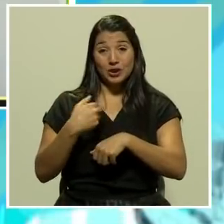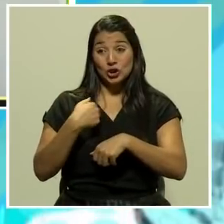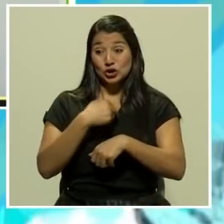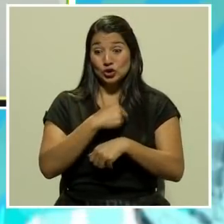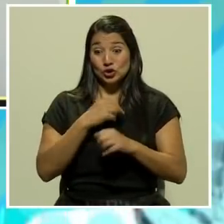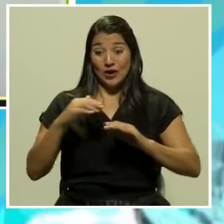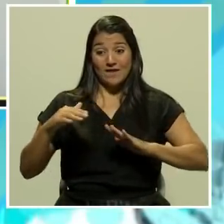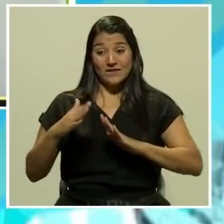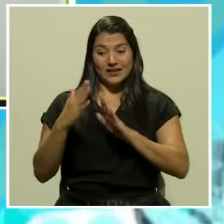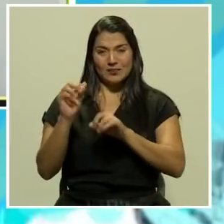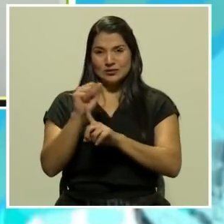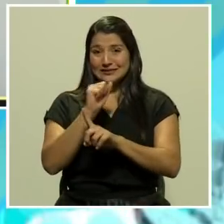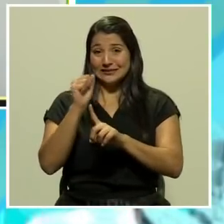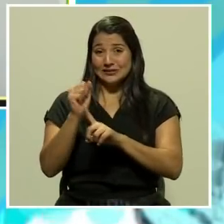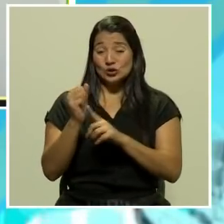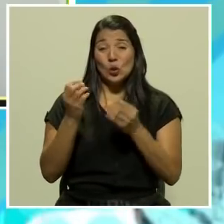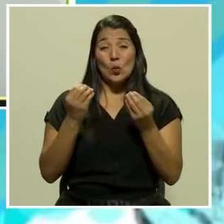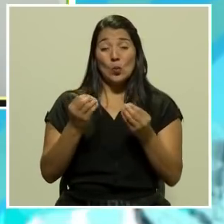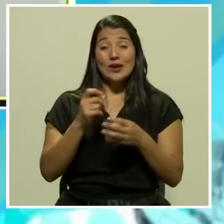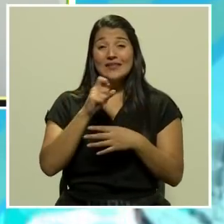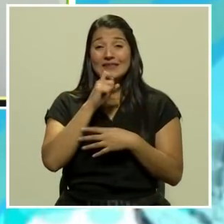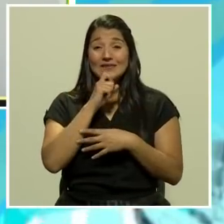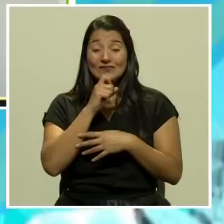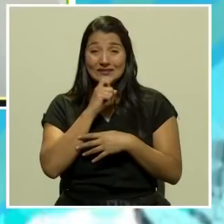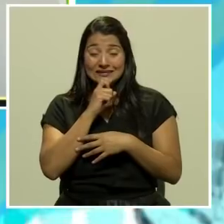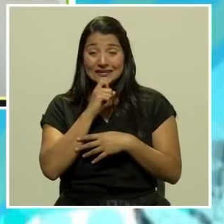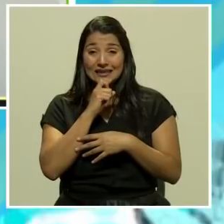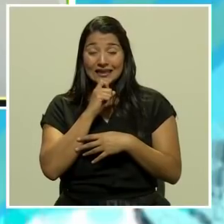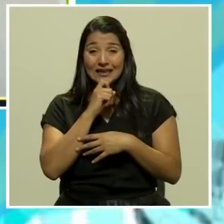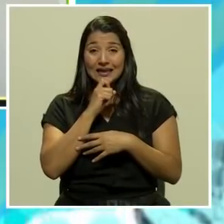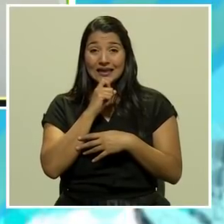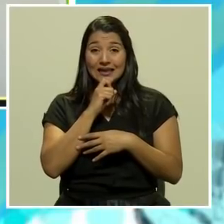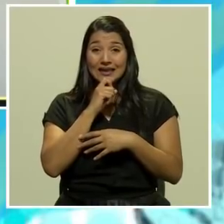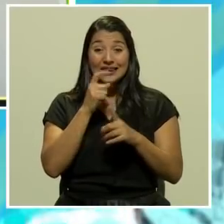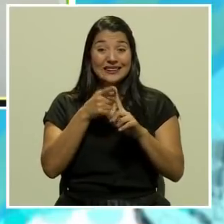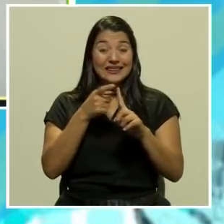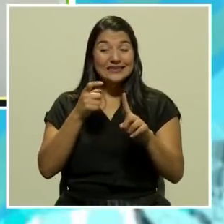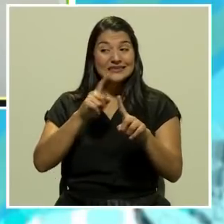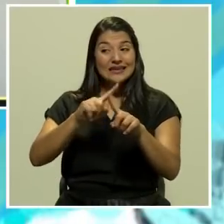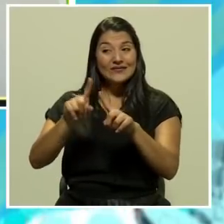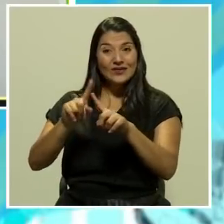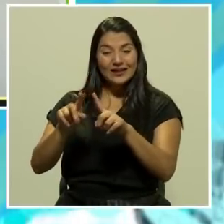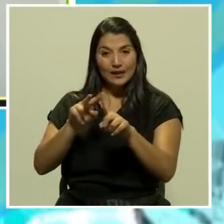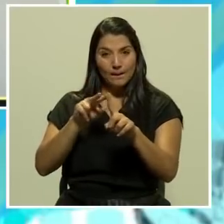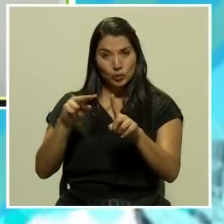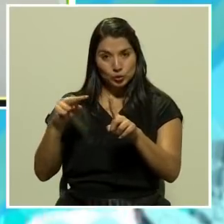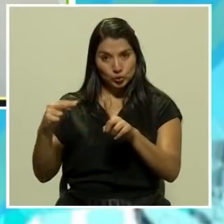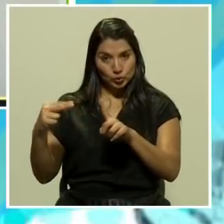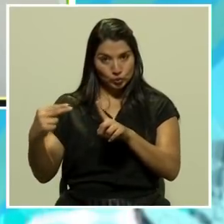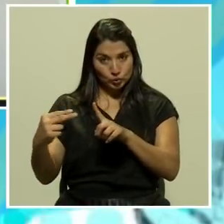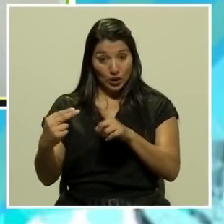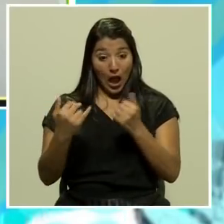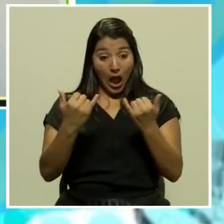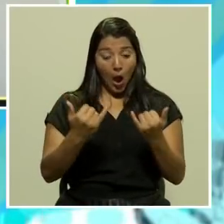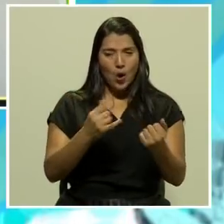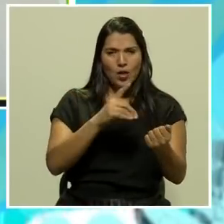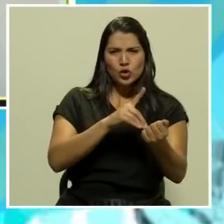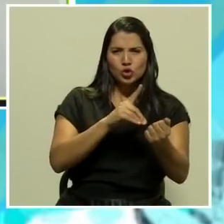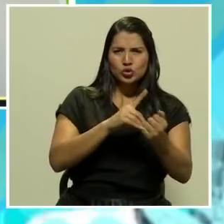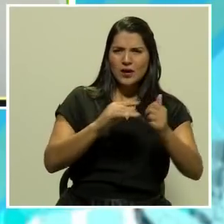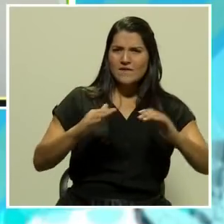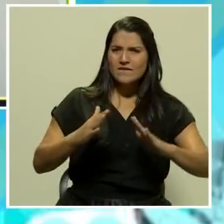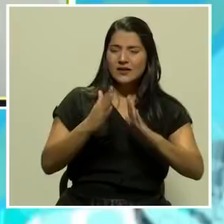una situación muy difícil en diferentes frentes, por decirlo así. Los médicos están pasando una situación